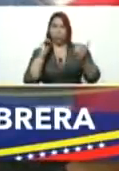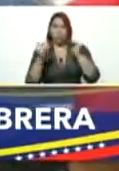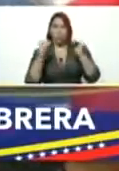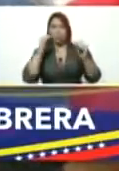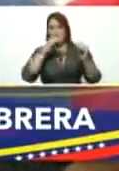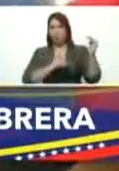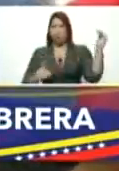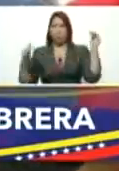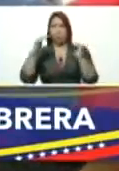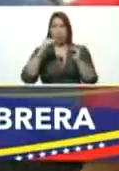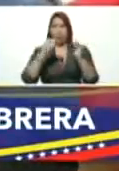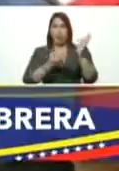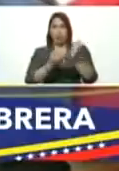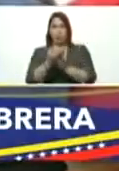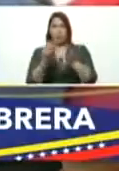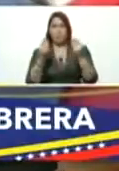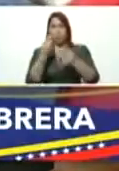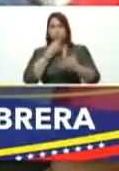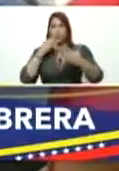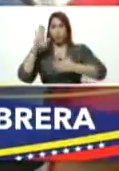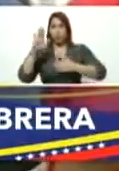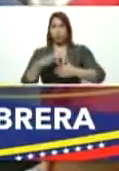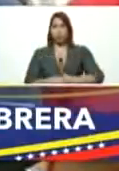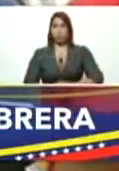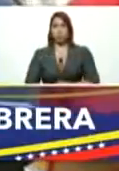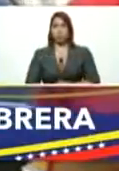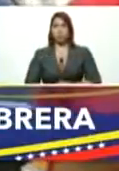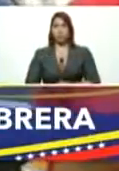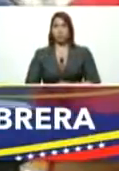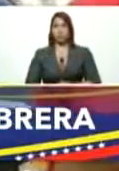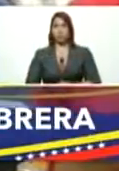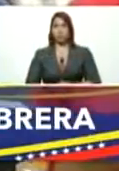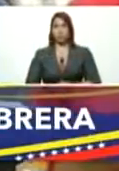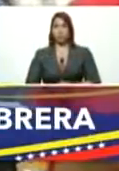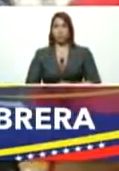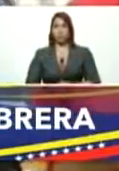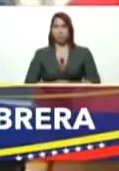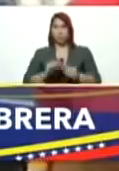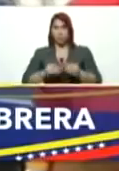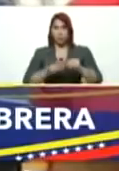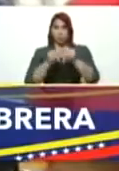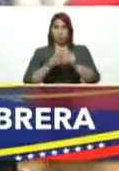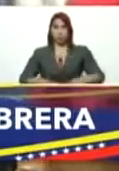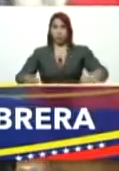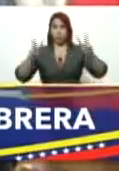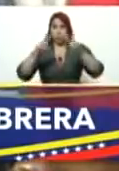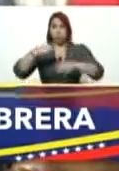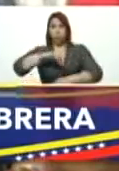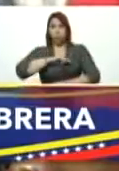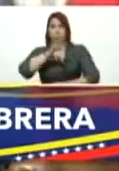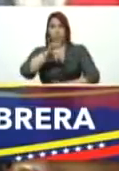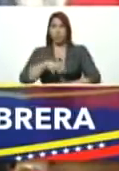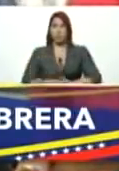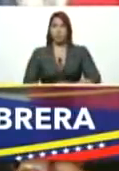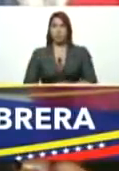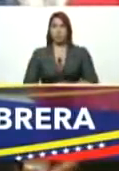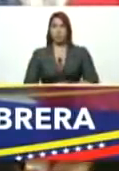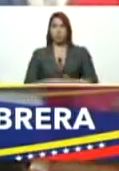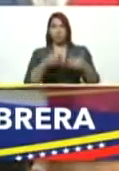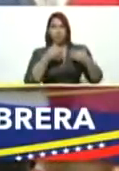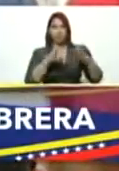lealtad y mucho compromiso recuerdo recuperar los valores de nuestro país y así